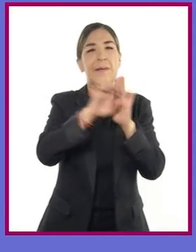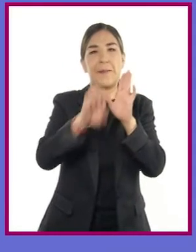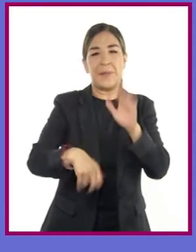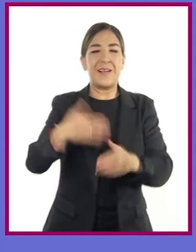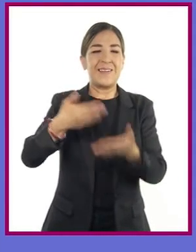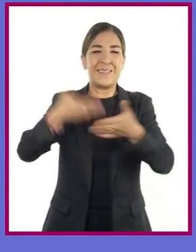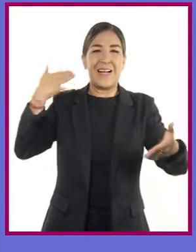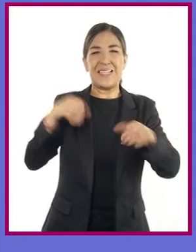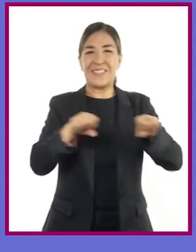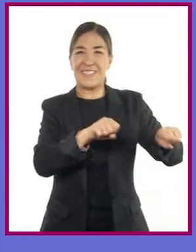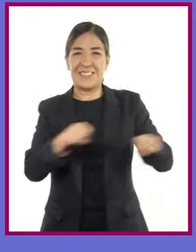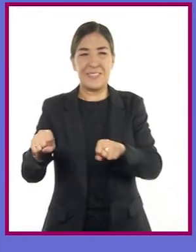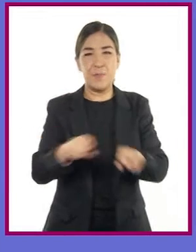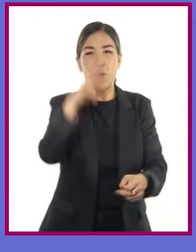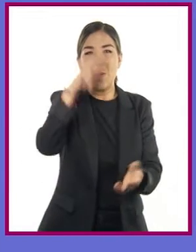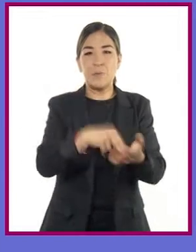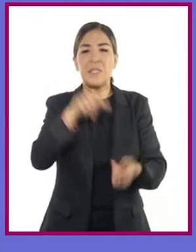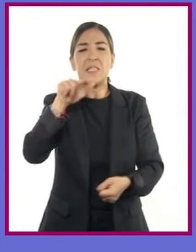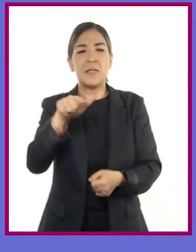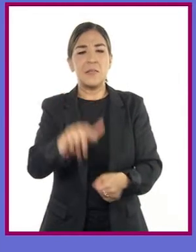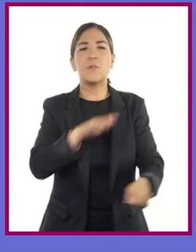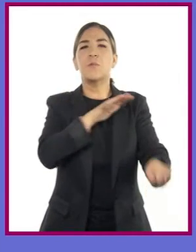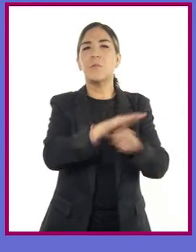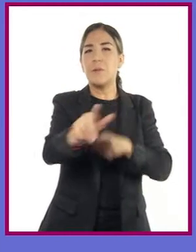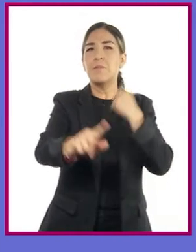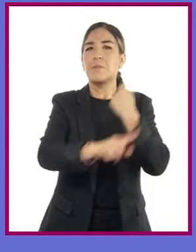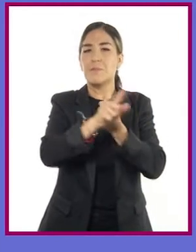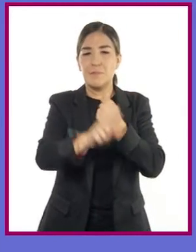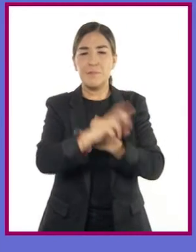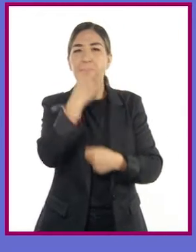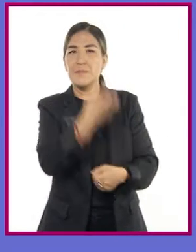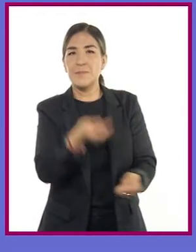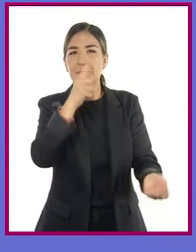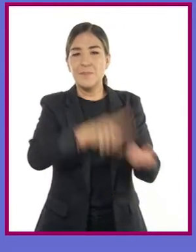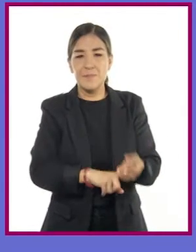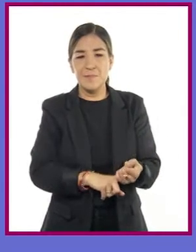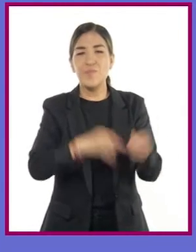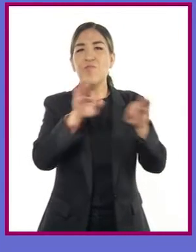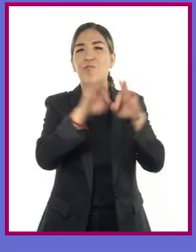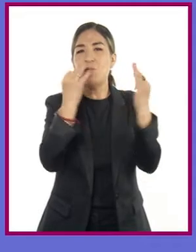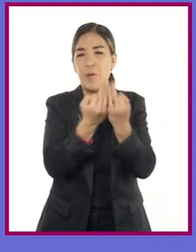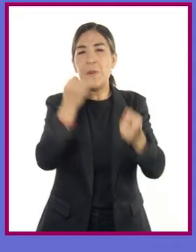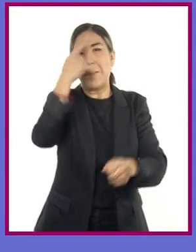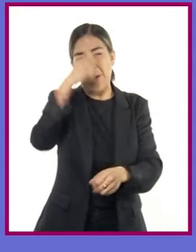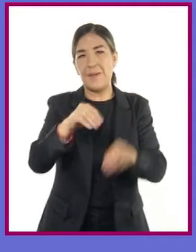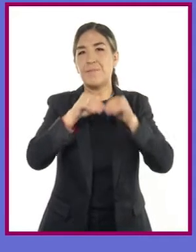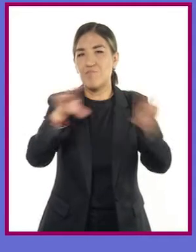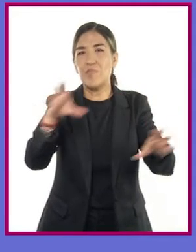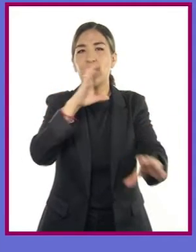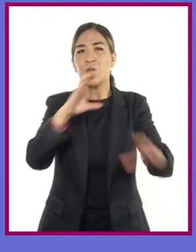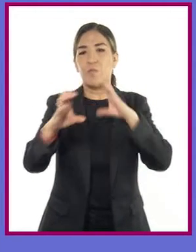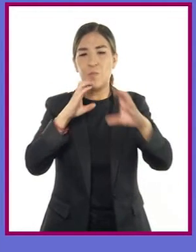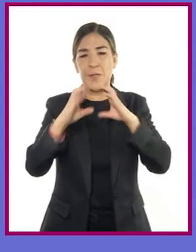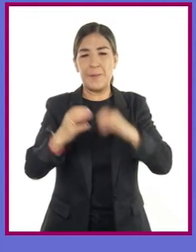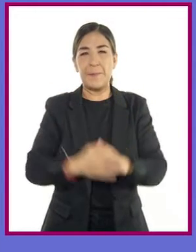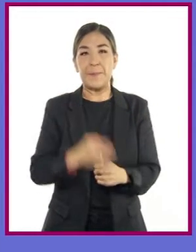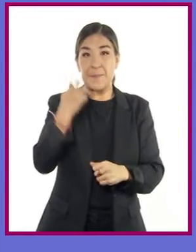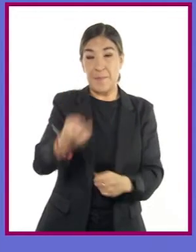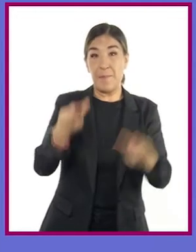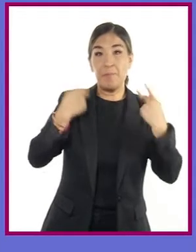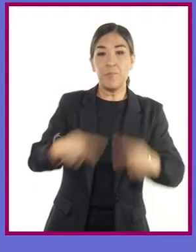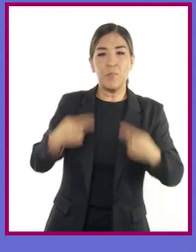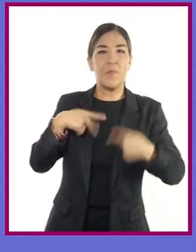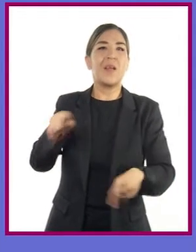de 2017, podemos identificar 2 posturas encontradas en cuanto a formas y medios de comunicarse. Un sector de la sociedad